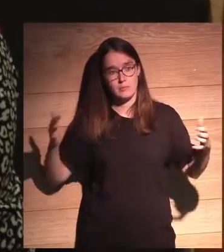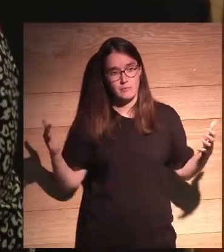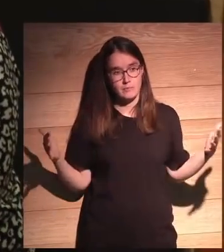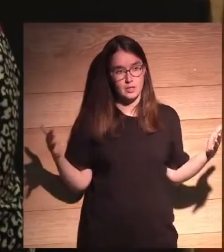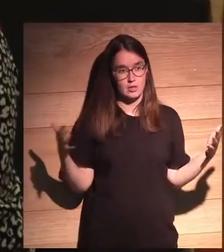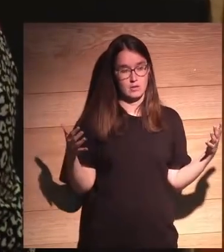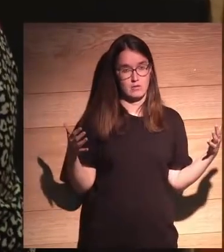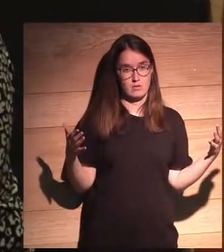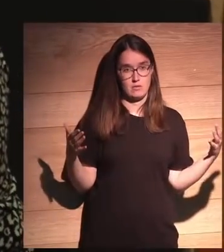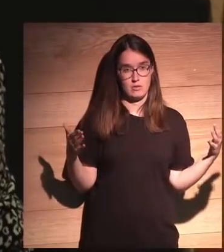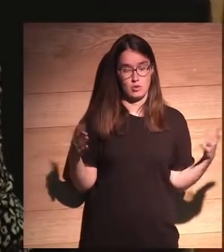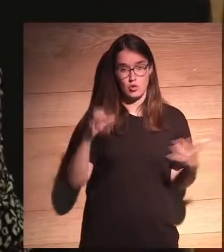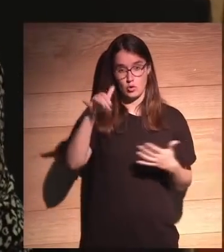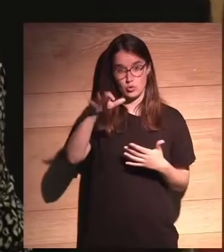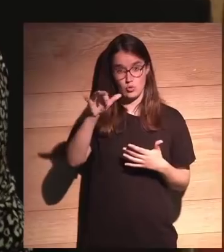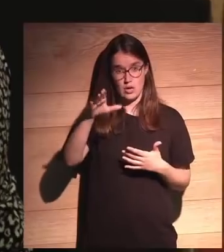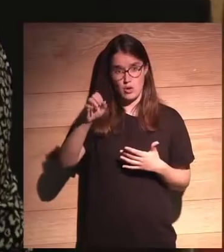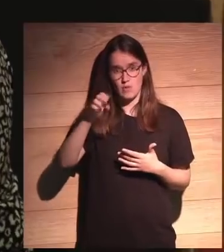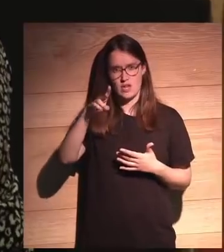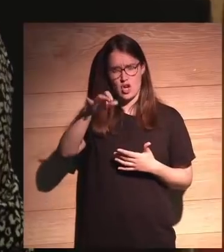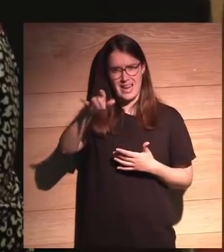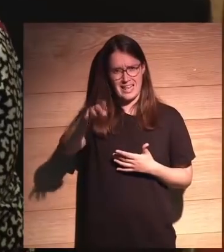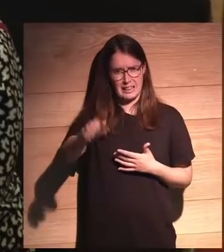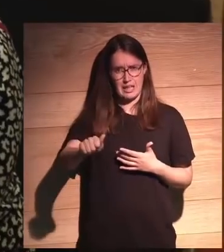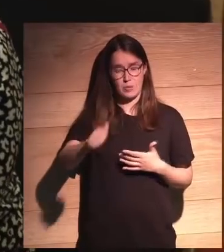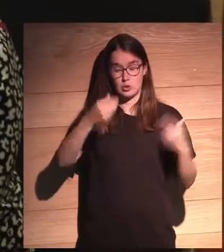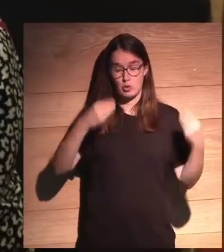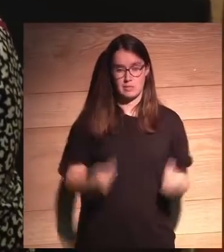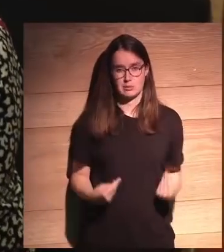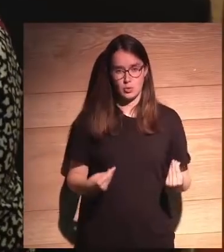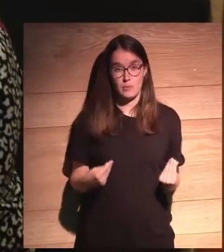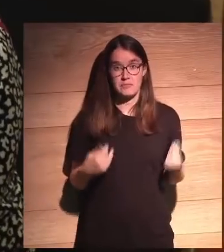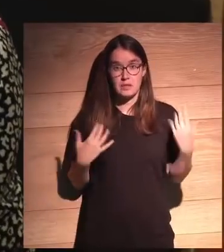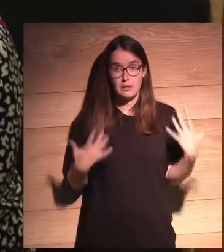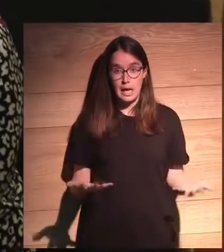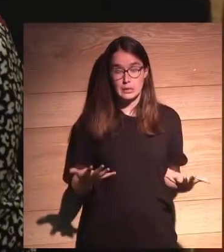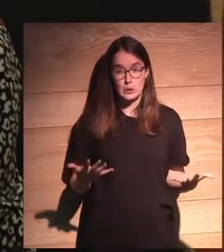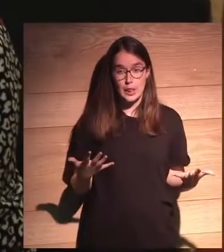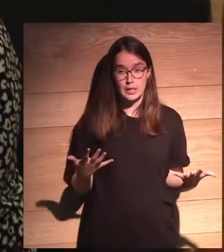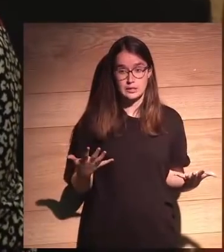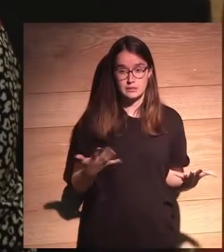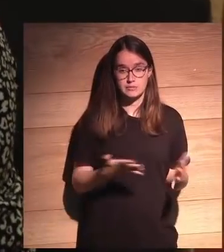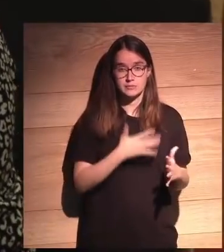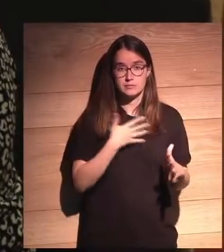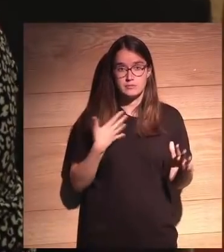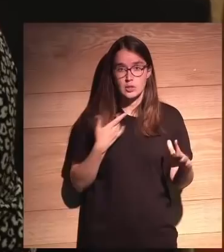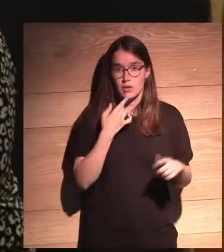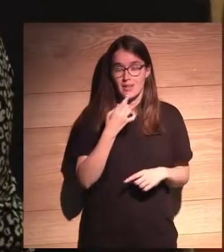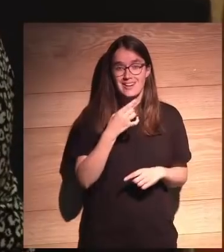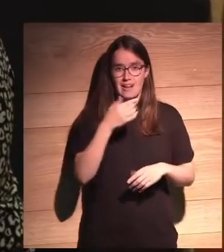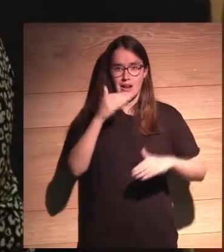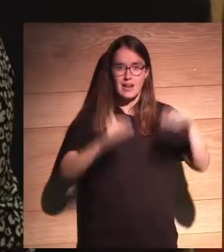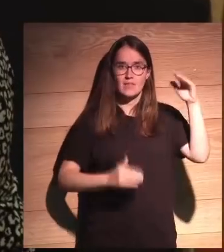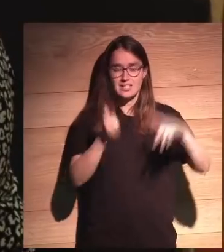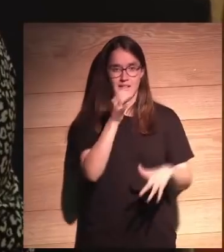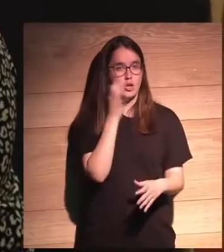O Violeta, Consuelo Álvarez Pul, Violeta, pues lo mismo. Entonces, quiero decir que la brecha de género